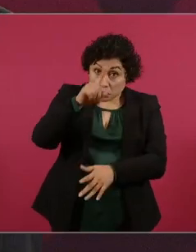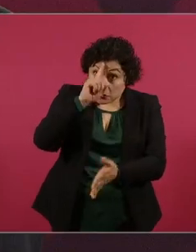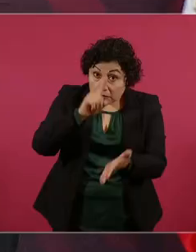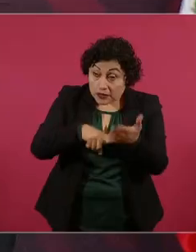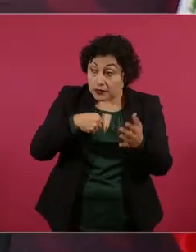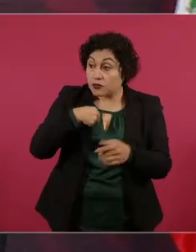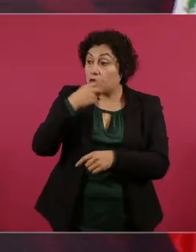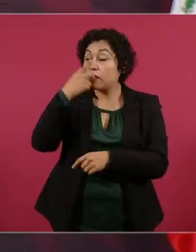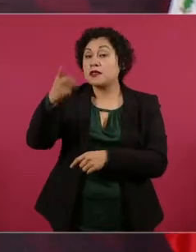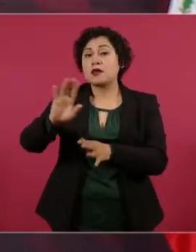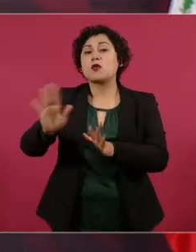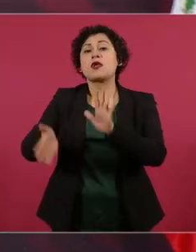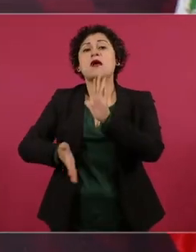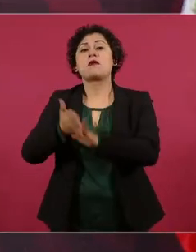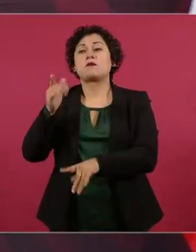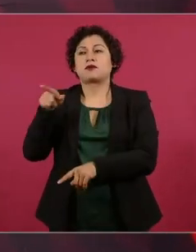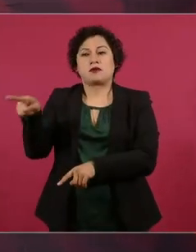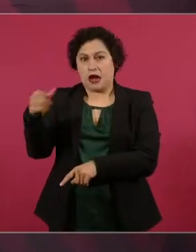ir a la villa,